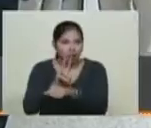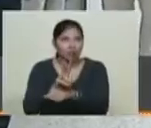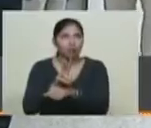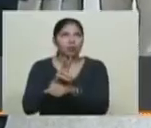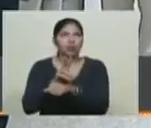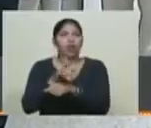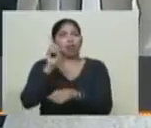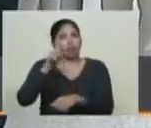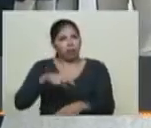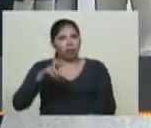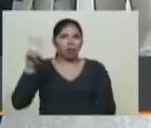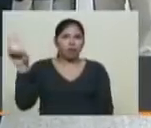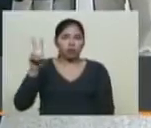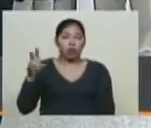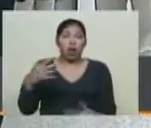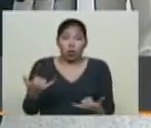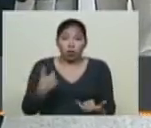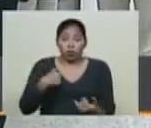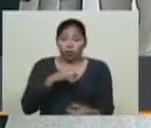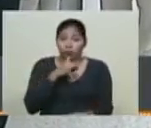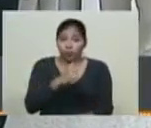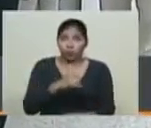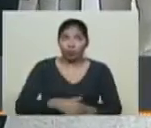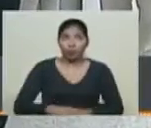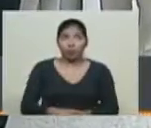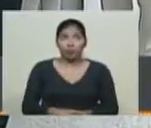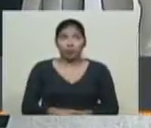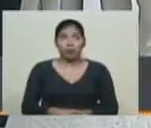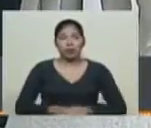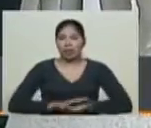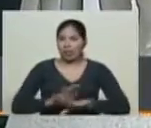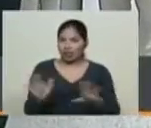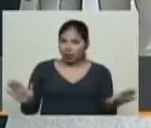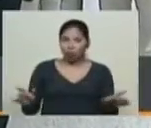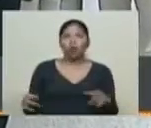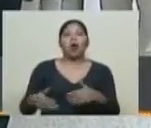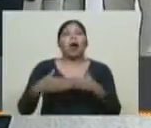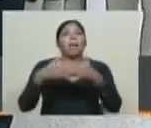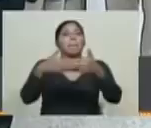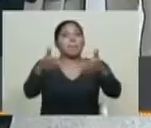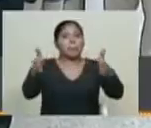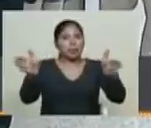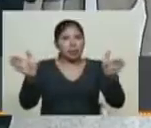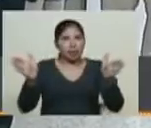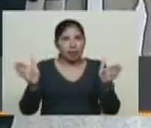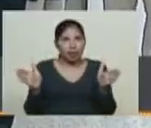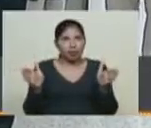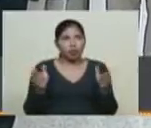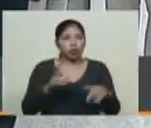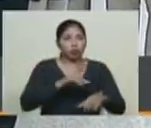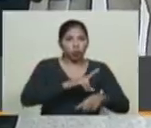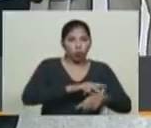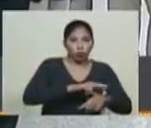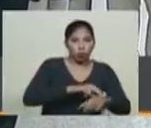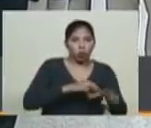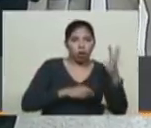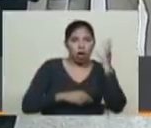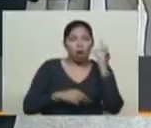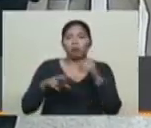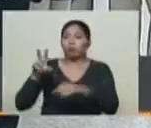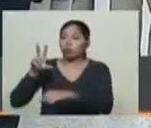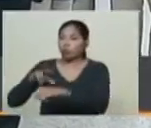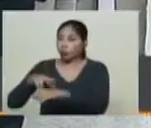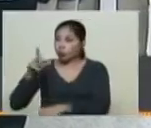para Venezuela tengo que dar ahora. Dejo inaugurado, doctora Luz, gobernador, doctor ministro Luis